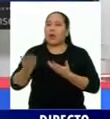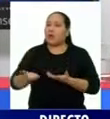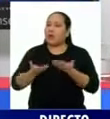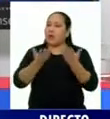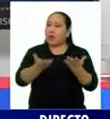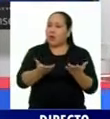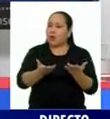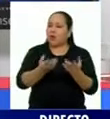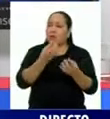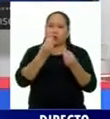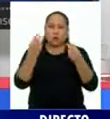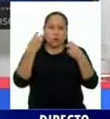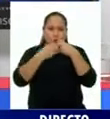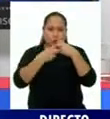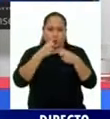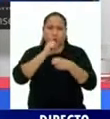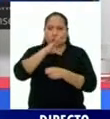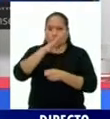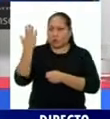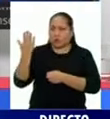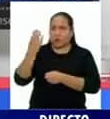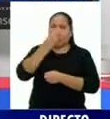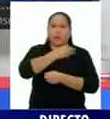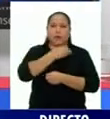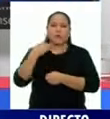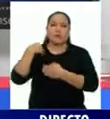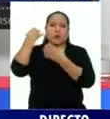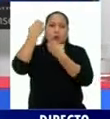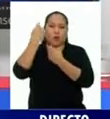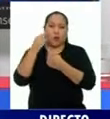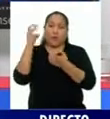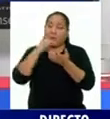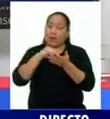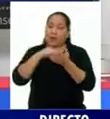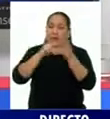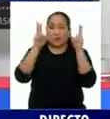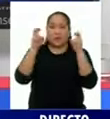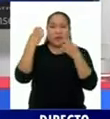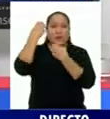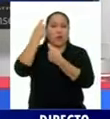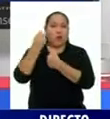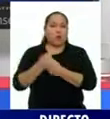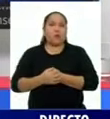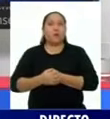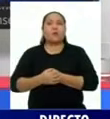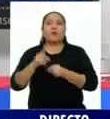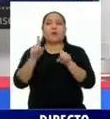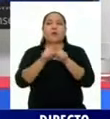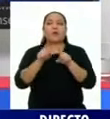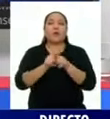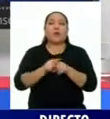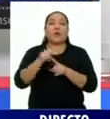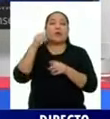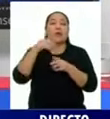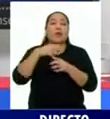consecuencias importantes, como ha reseñado el ministro de Economía, particularmente en el tema económico y por consecuencia en el